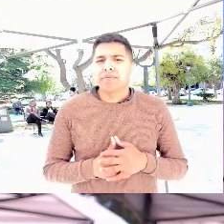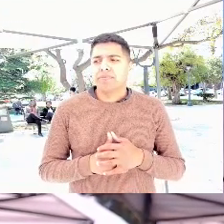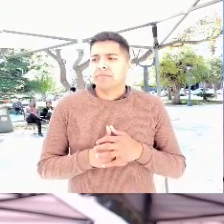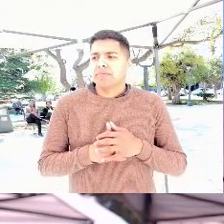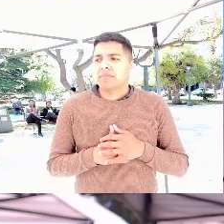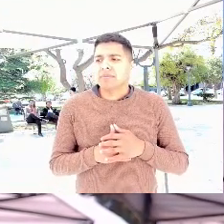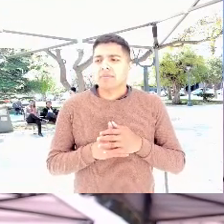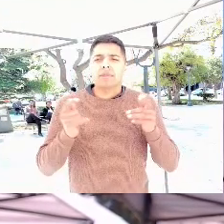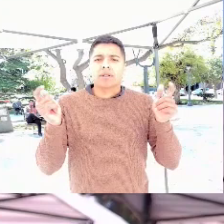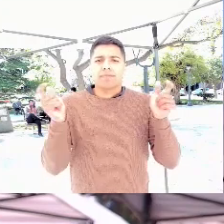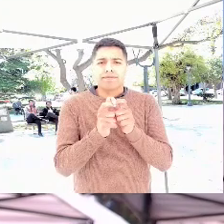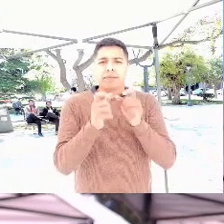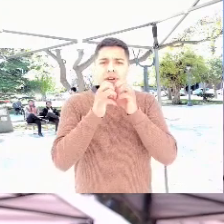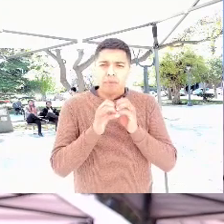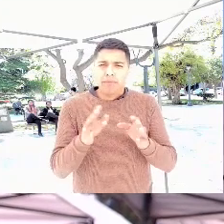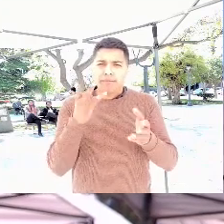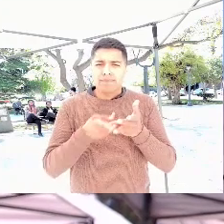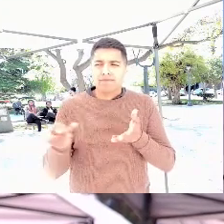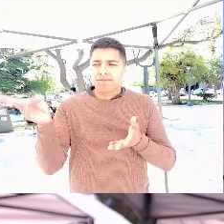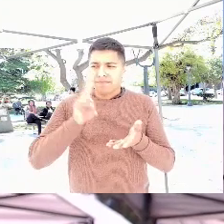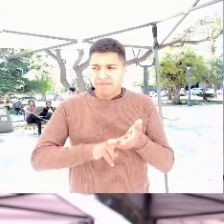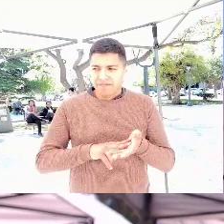se reanuda la sesión.